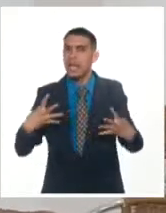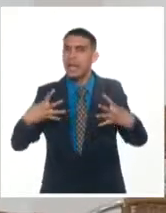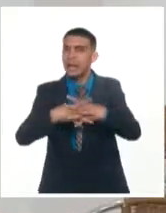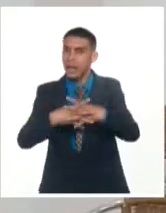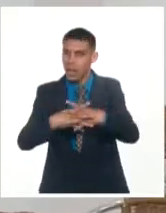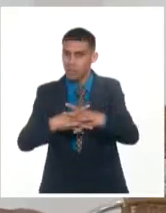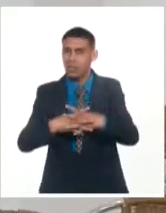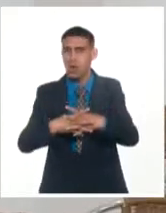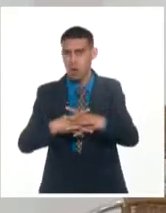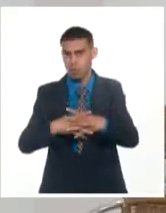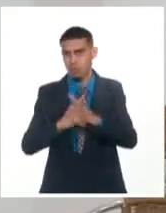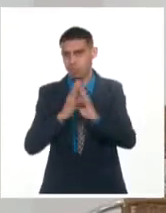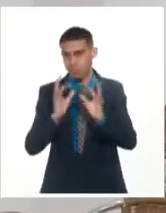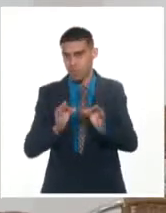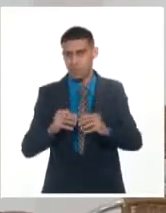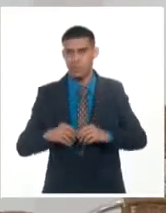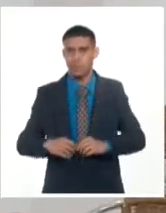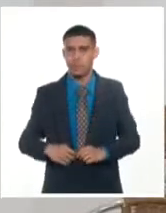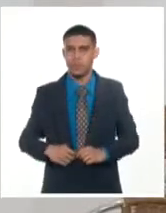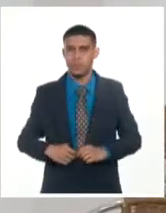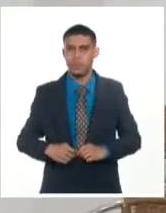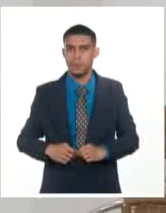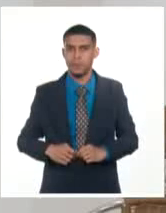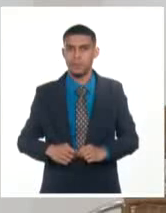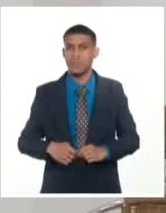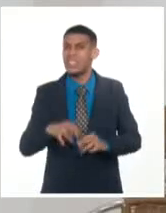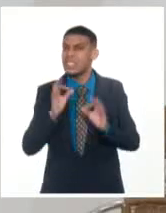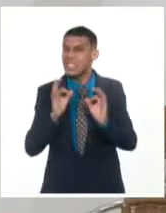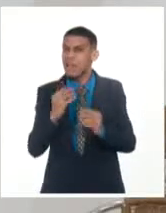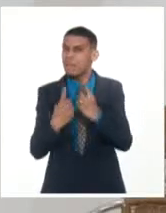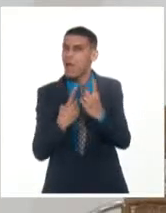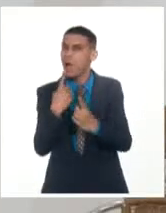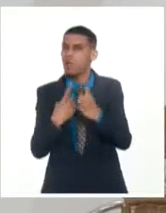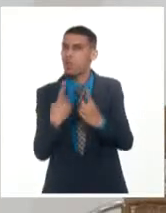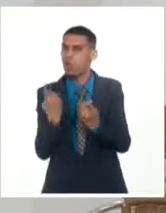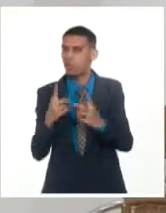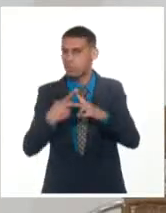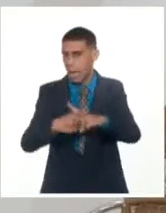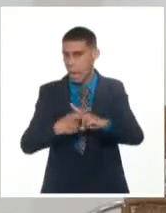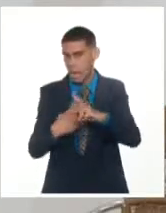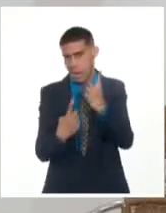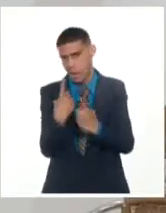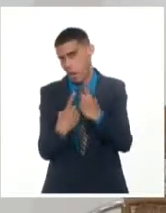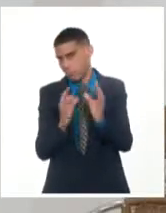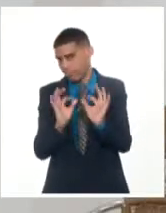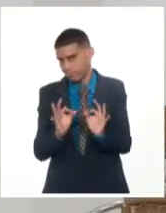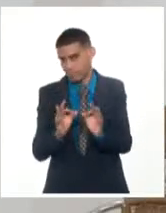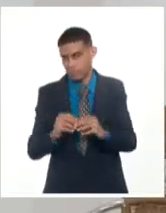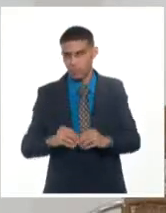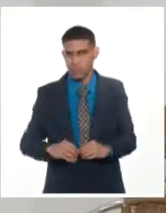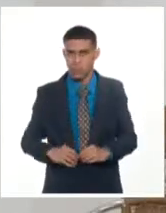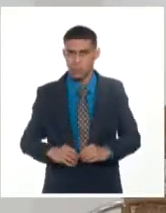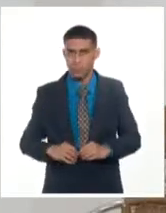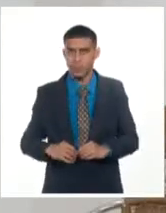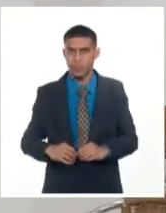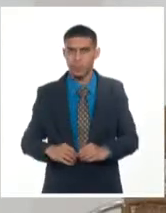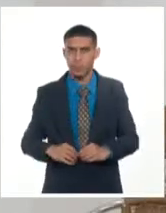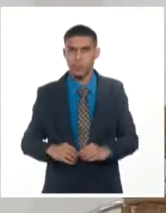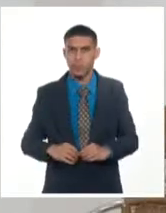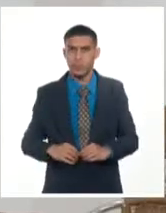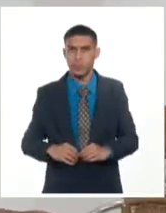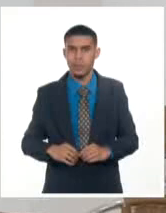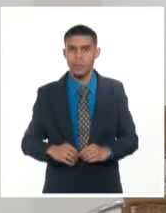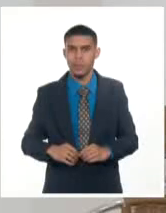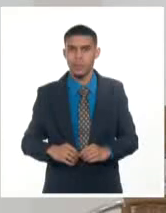lo que estamos tratando de hacer sobre todo. Claro, se pone siempre alguna pincelada, ¿no?, de las cosas personales, pero que no